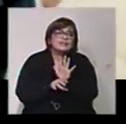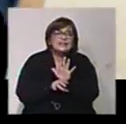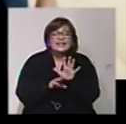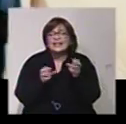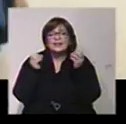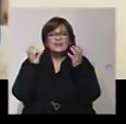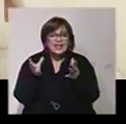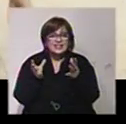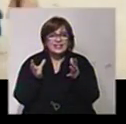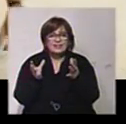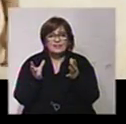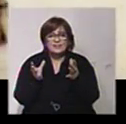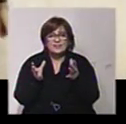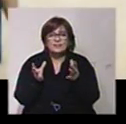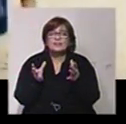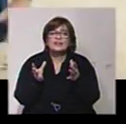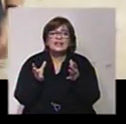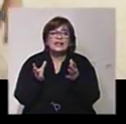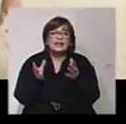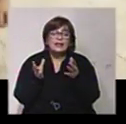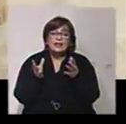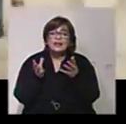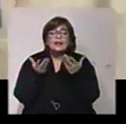ocurre desde que él escribe